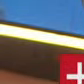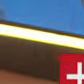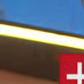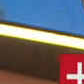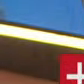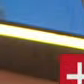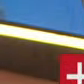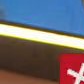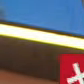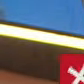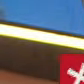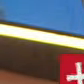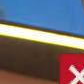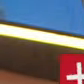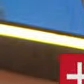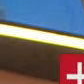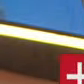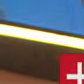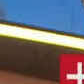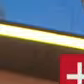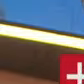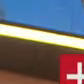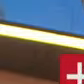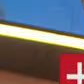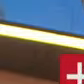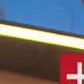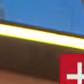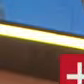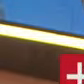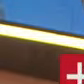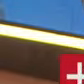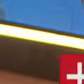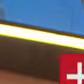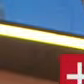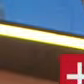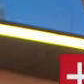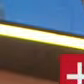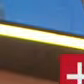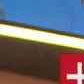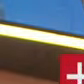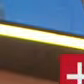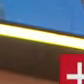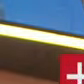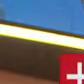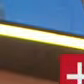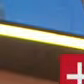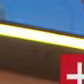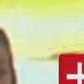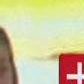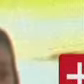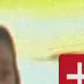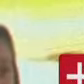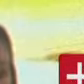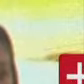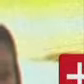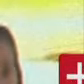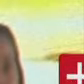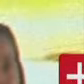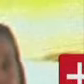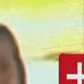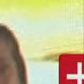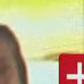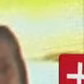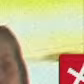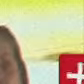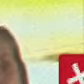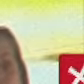Por el tema del alcoholismo, por el tema de... Hizo lo contrario. Bueno, exactamente, por eso digo, pero... Aparte digo, si la madre tuviera...